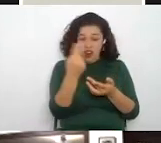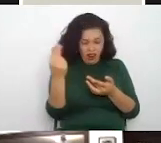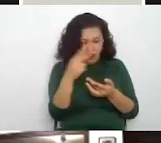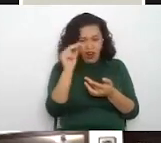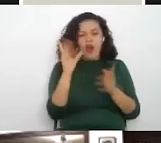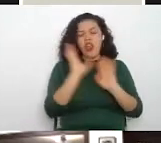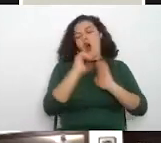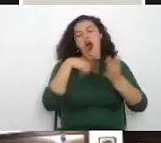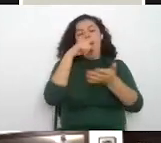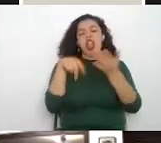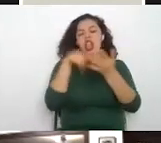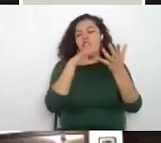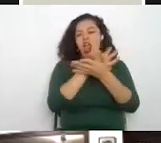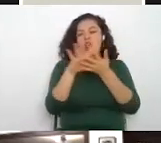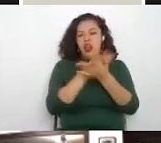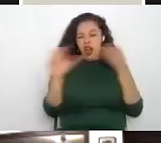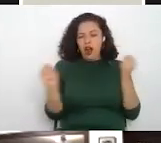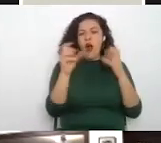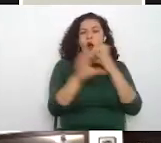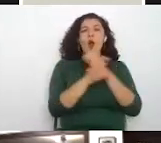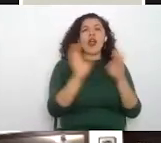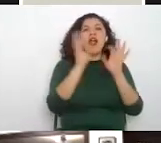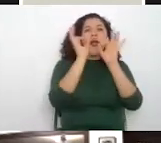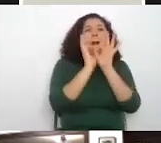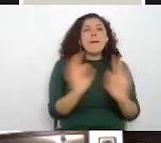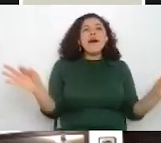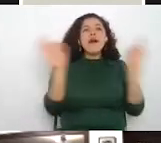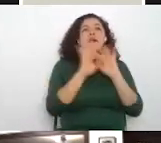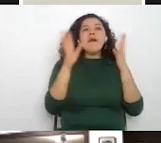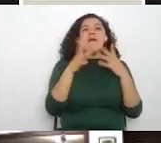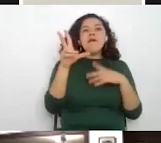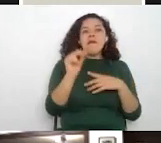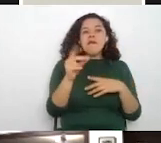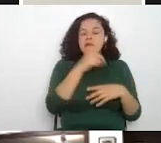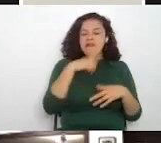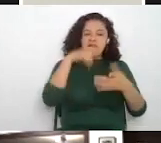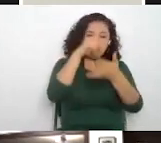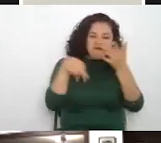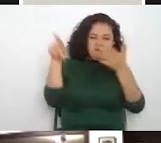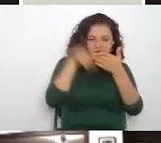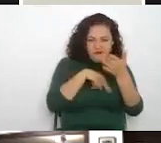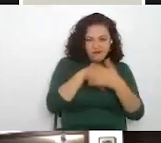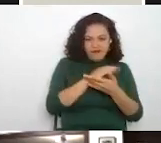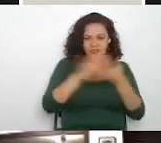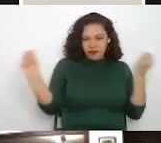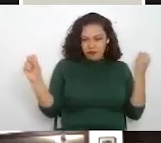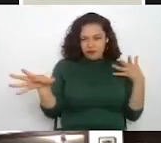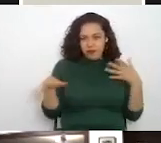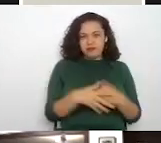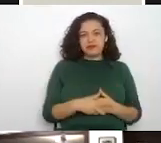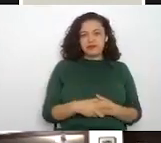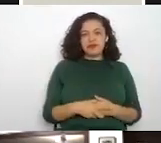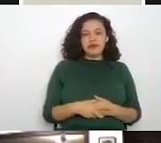operación, paso o detalle que no sea indispensable deben ser eliminados. Incluso